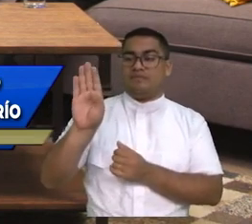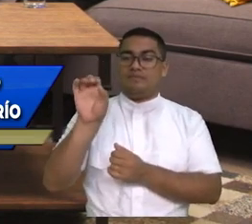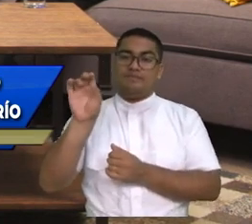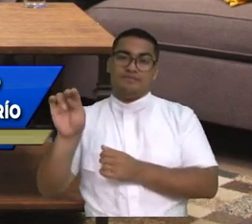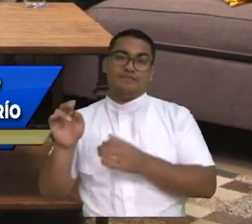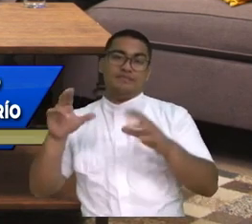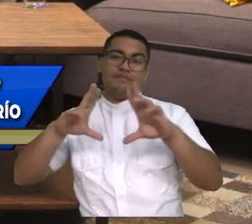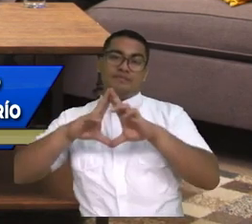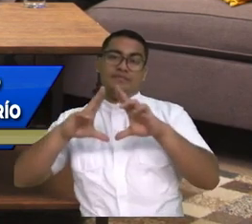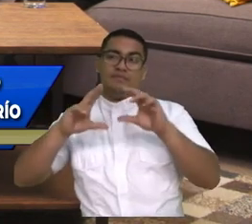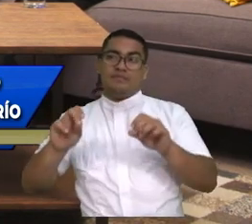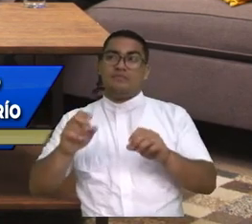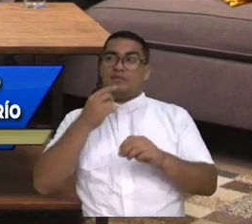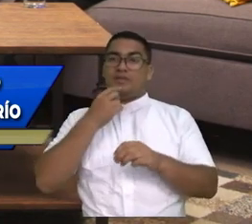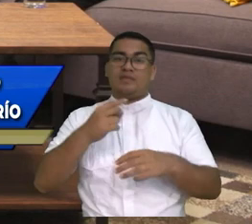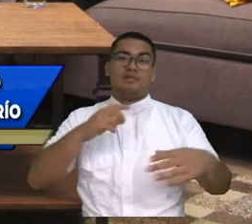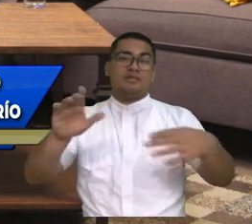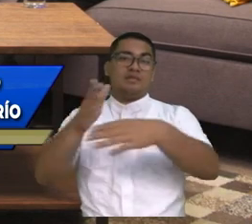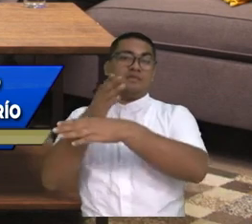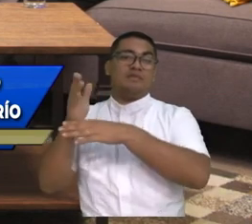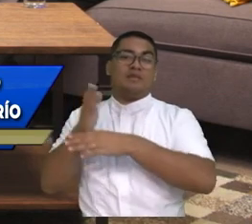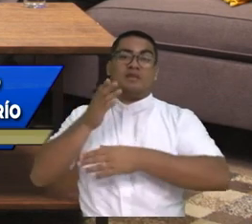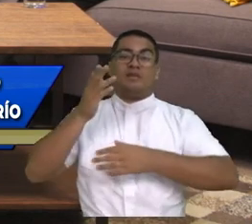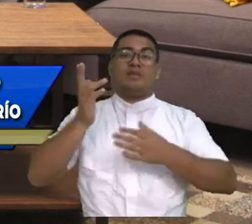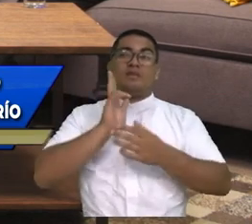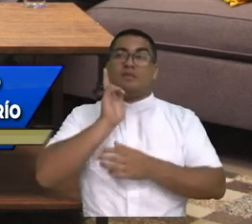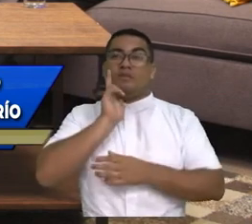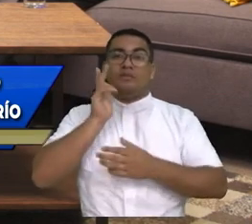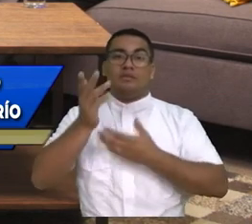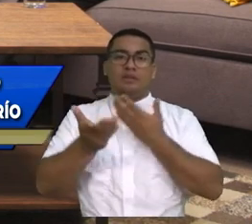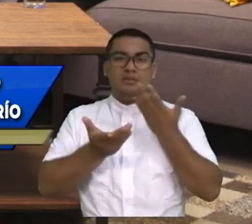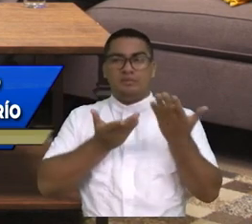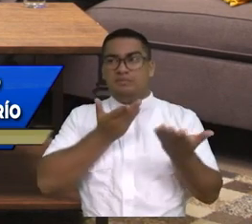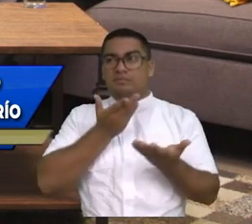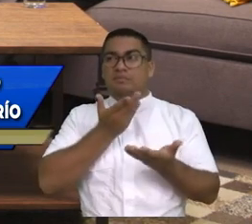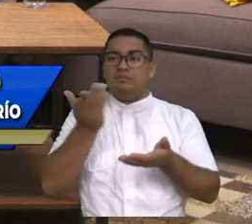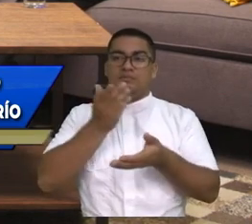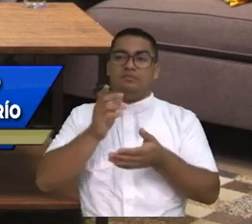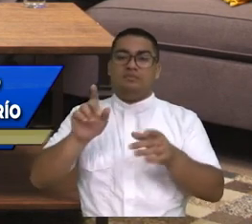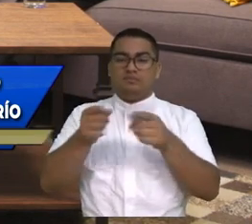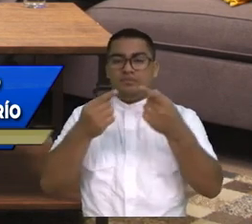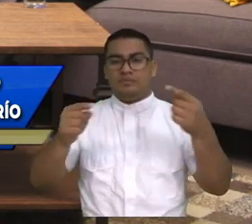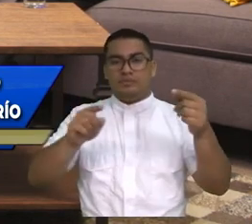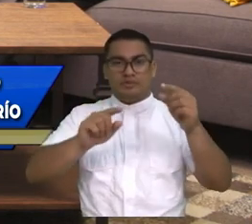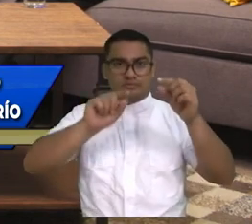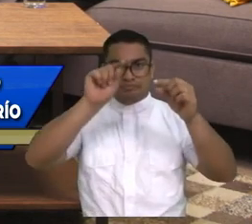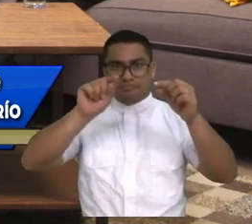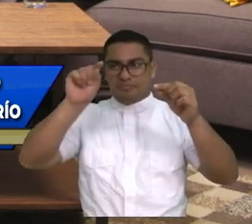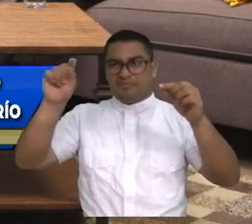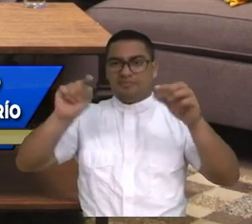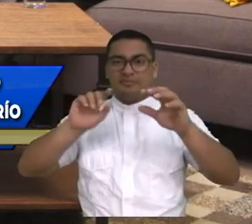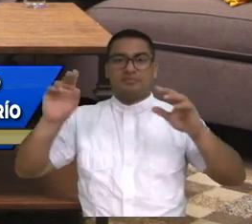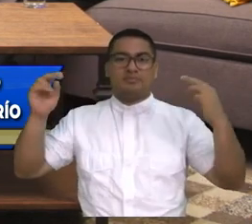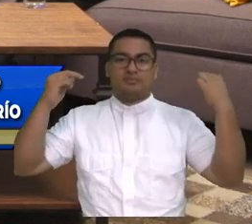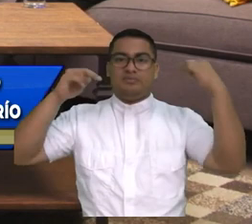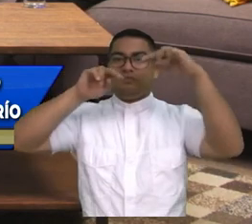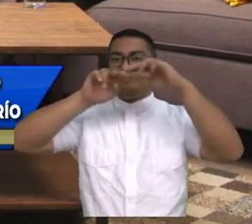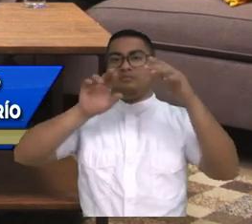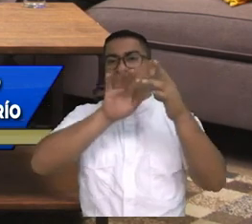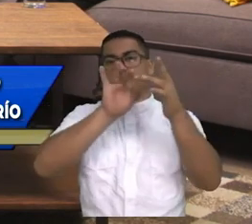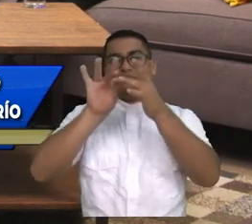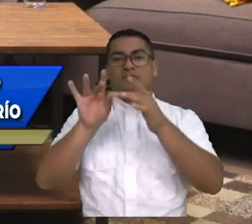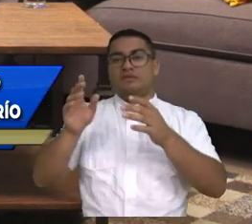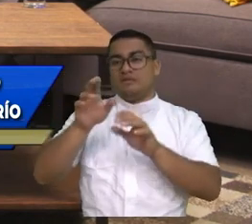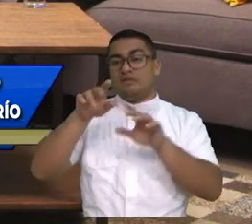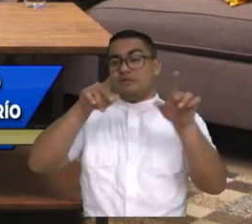incluso musicalizó varios poemas de Rubén Darío. Era un músico prodigioso. De alto nivel, prodigioso y muy respetado en